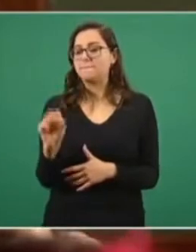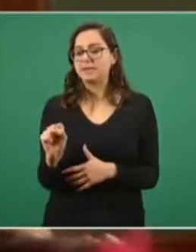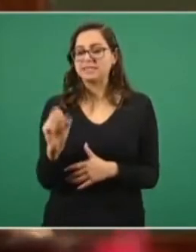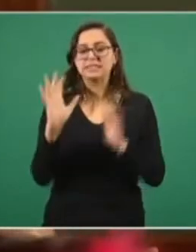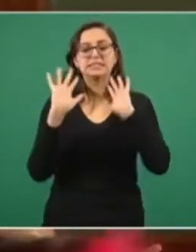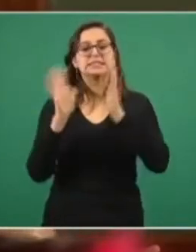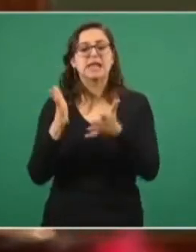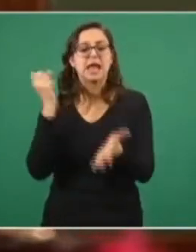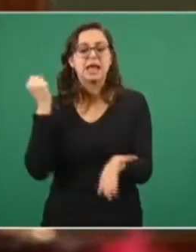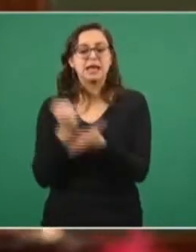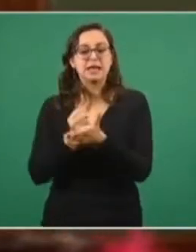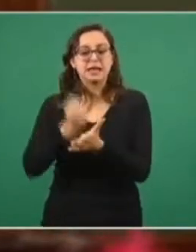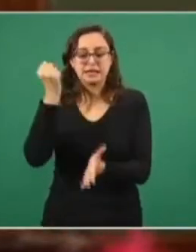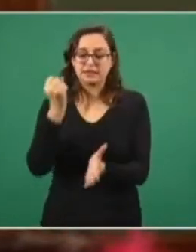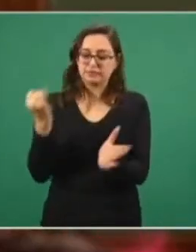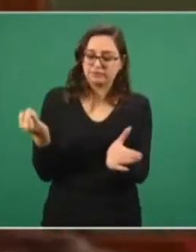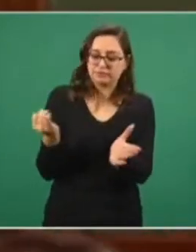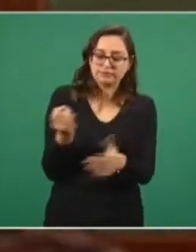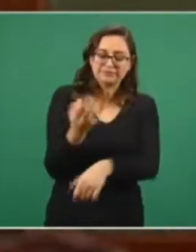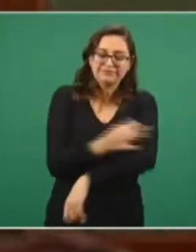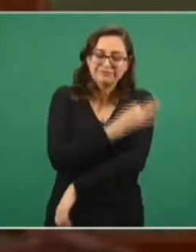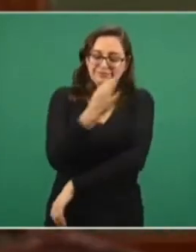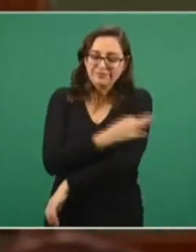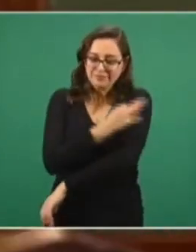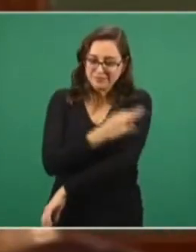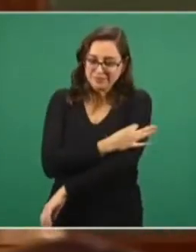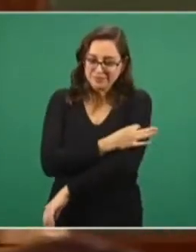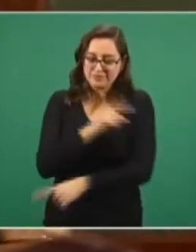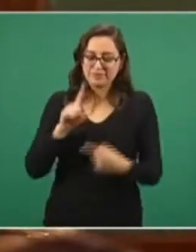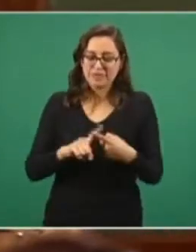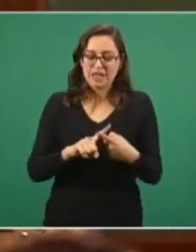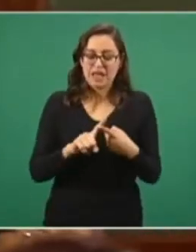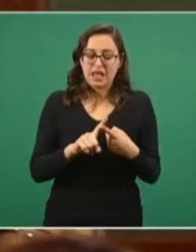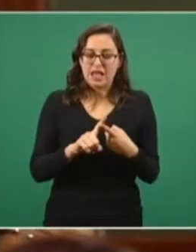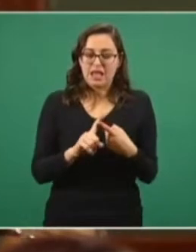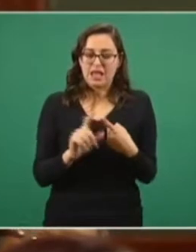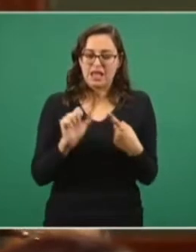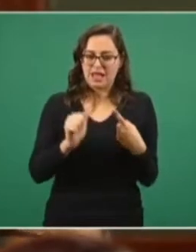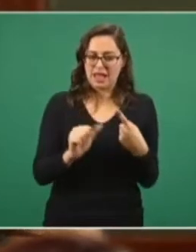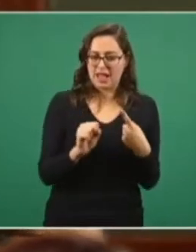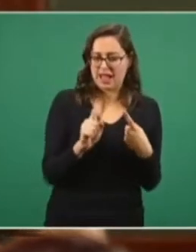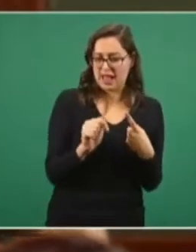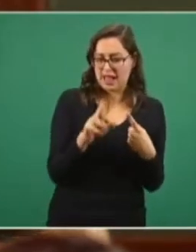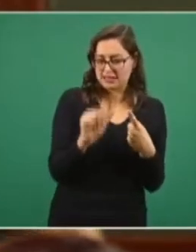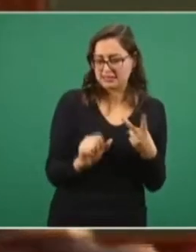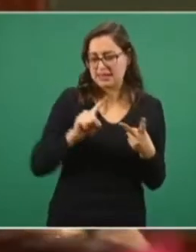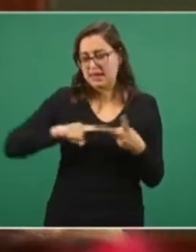CanSino, Biologics. Obviamente son dos asuntos muy importantes.